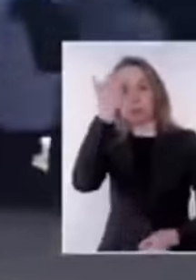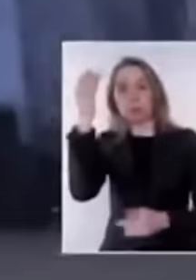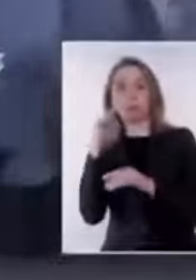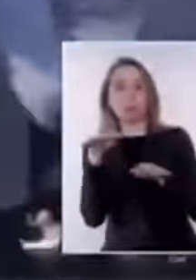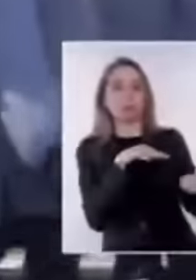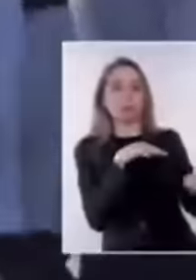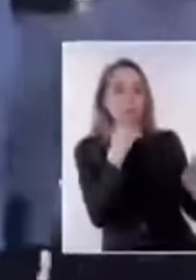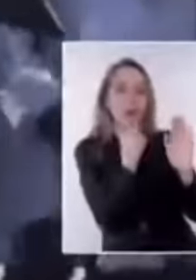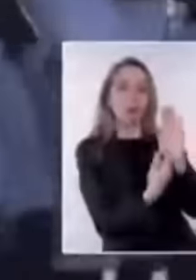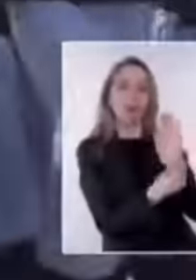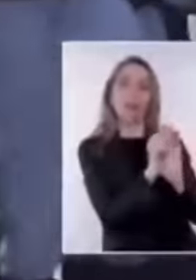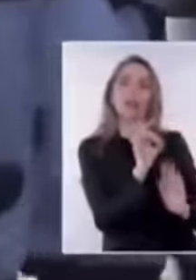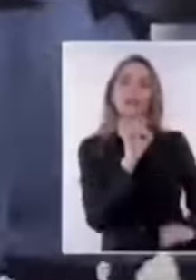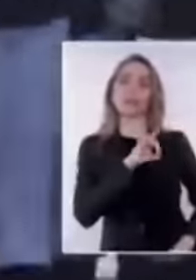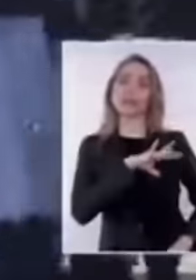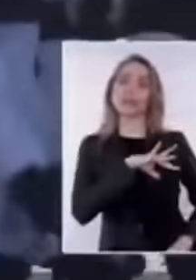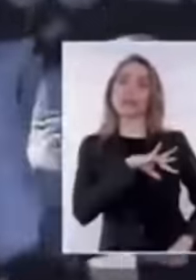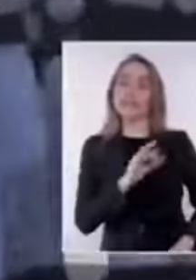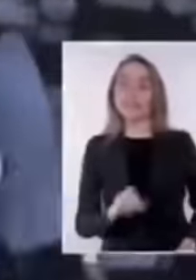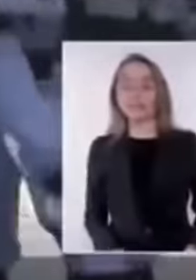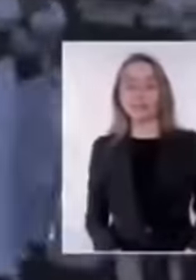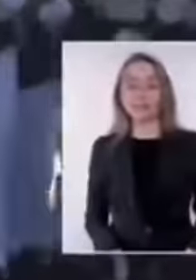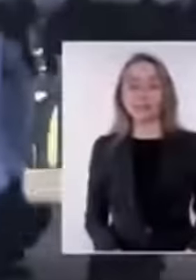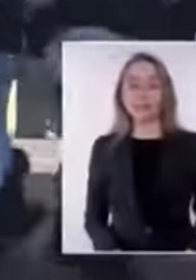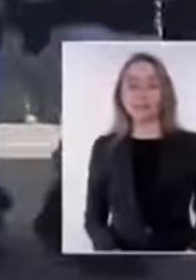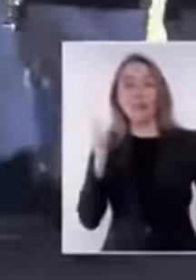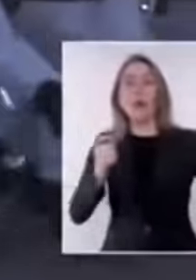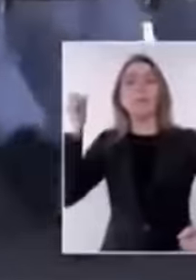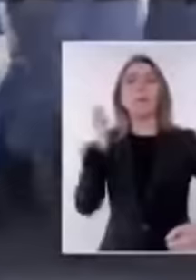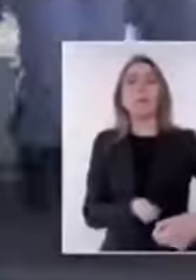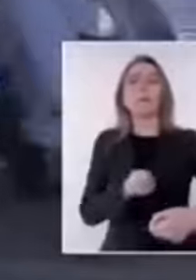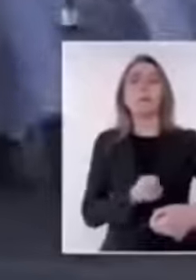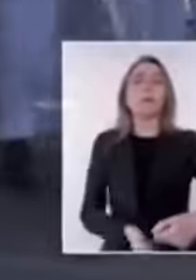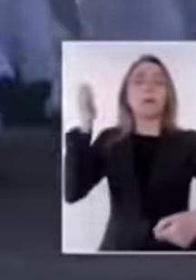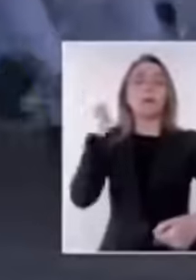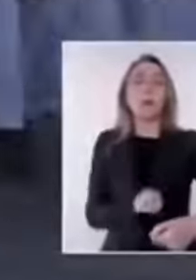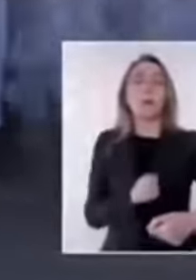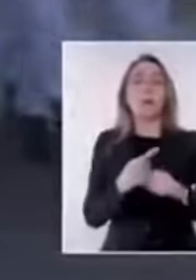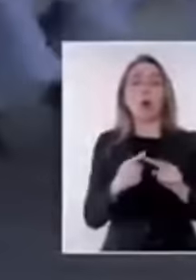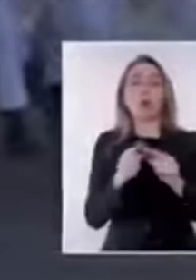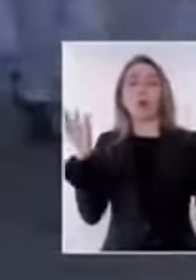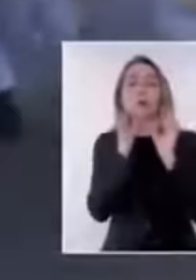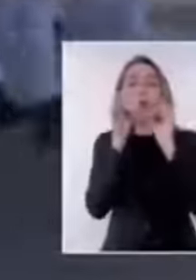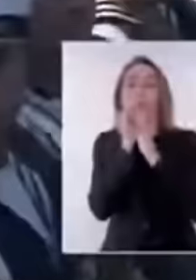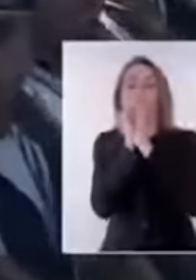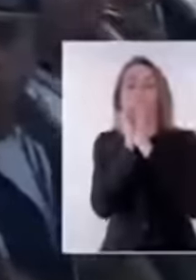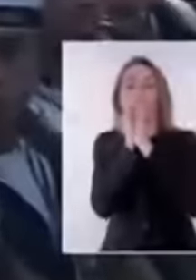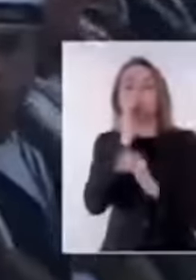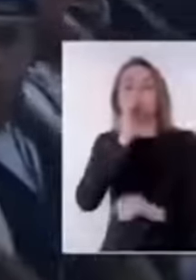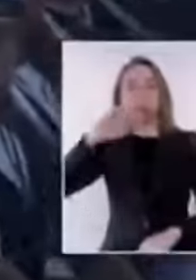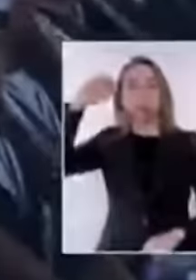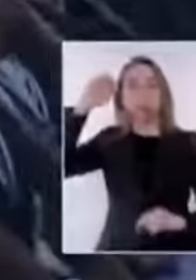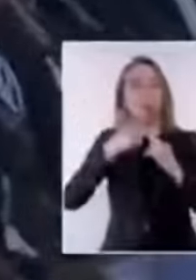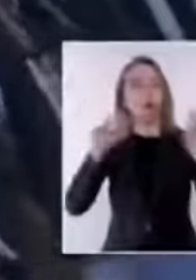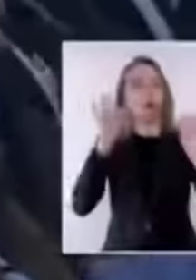y reconocimiento de Chile. ¿Ves? Mándenme un saludito, señor locutor. ¿Se imaginan